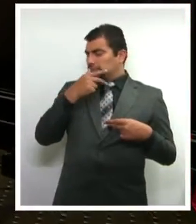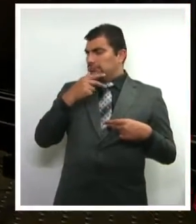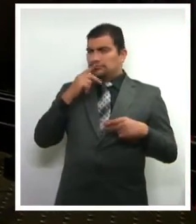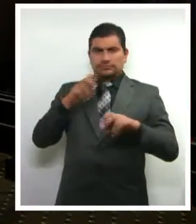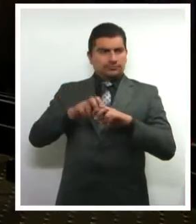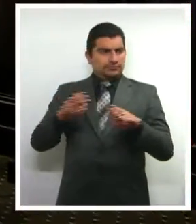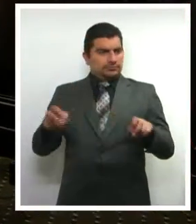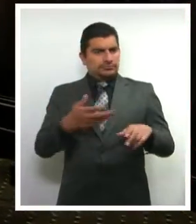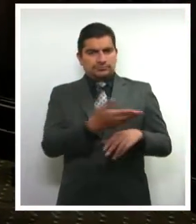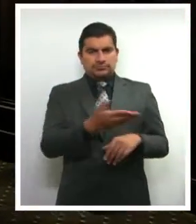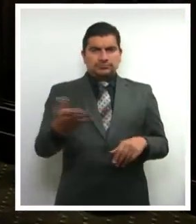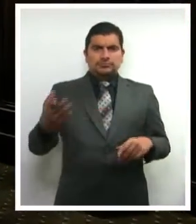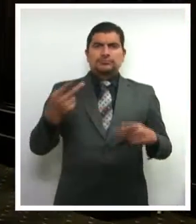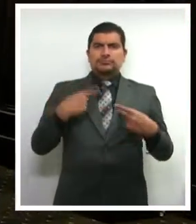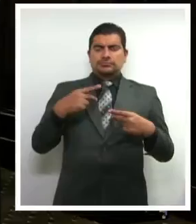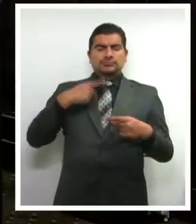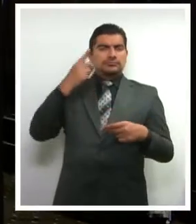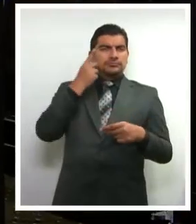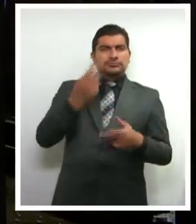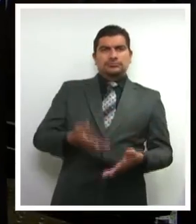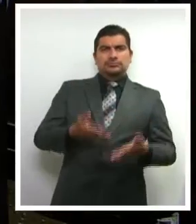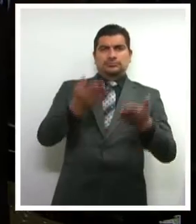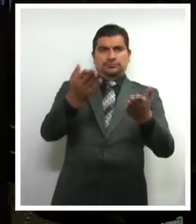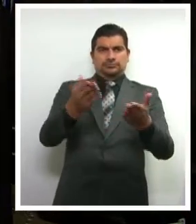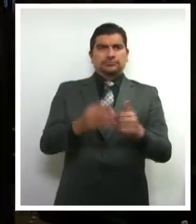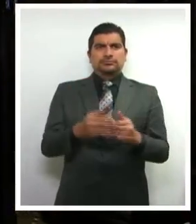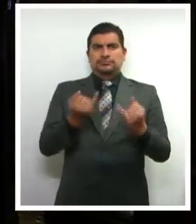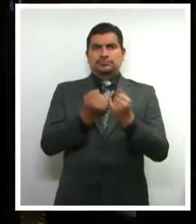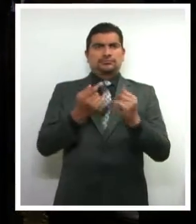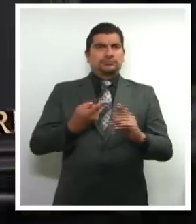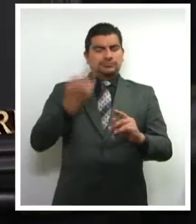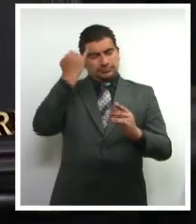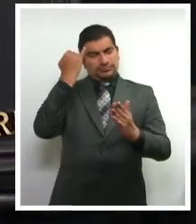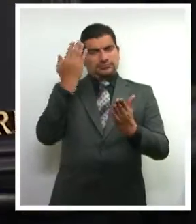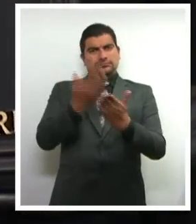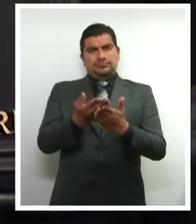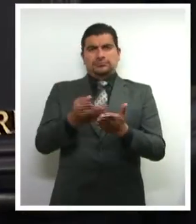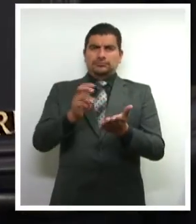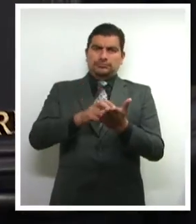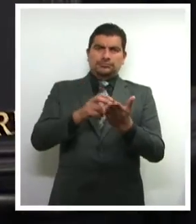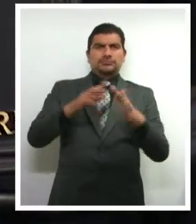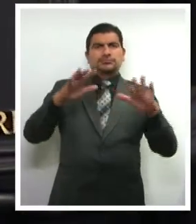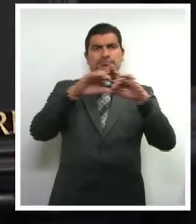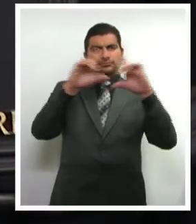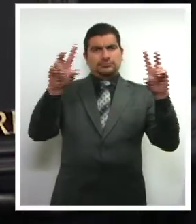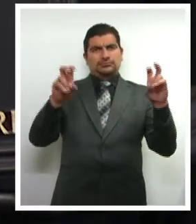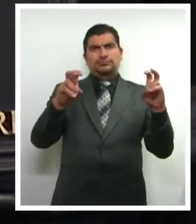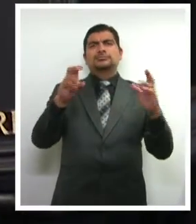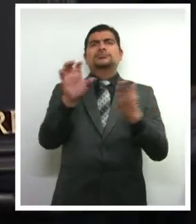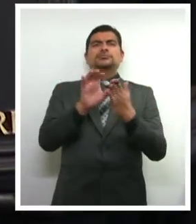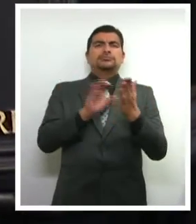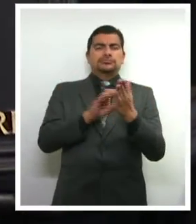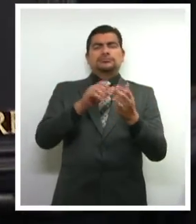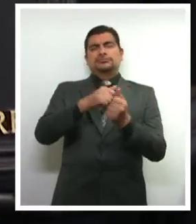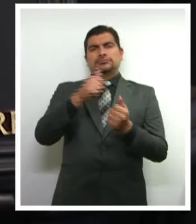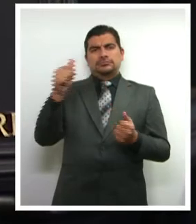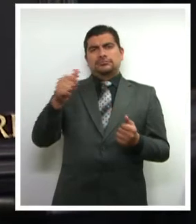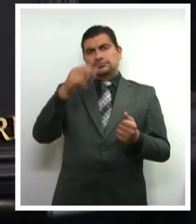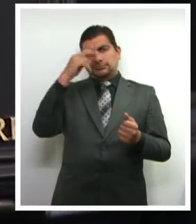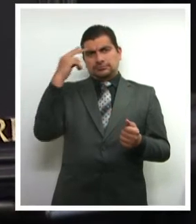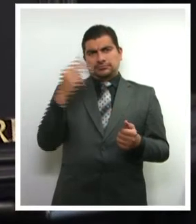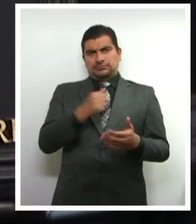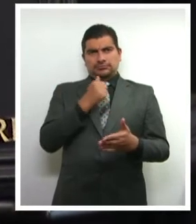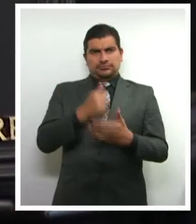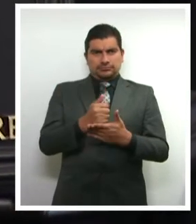diputado presidente de la misma. Iniciativa por la que se modifica el título de la Constitución Política de la Ciudad de